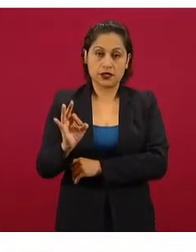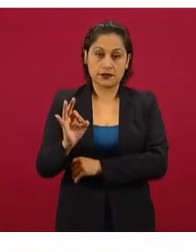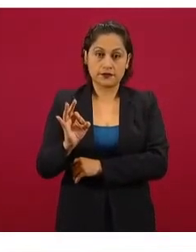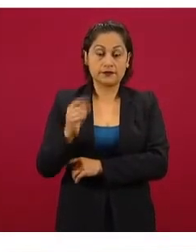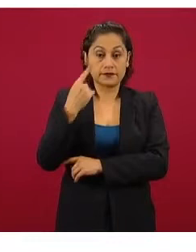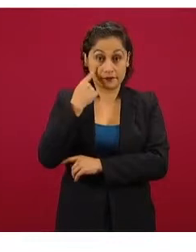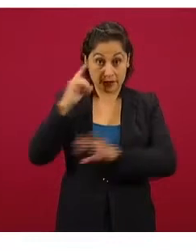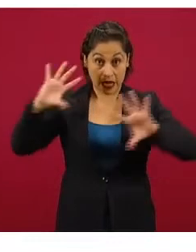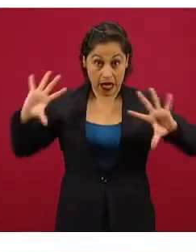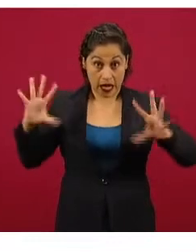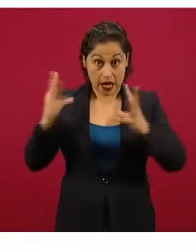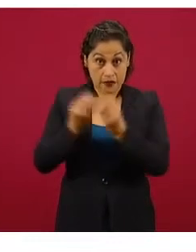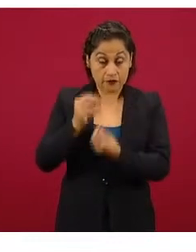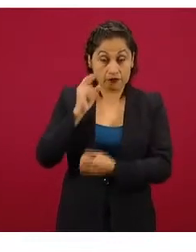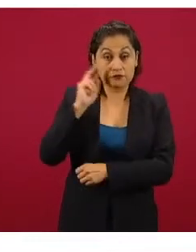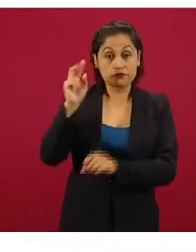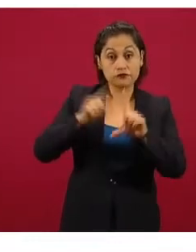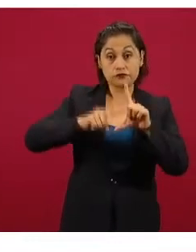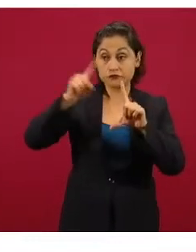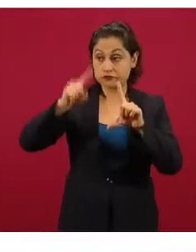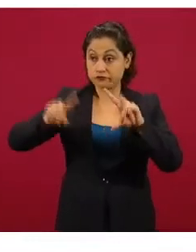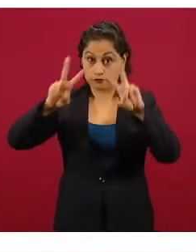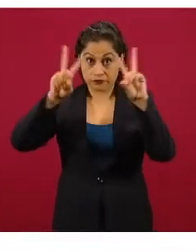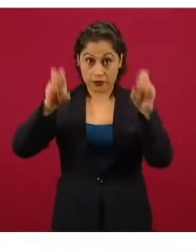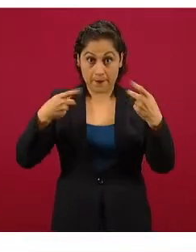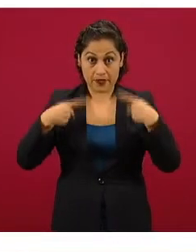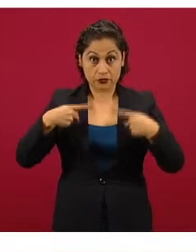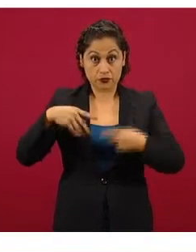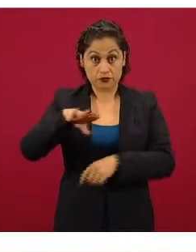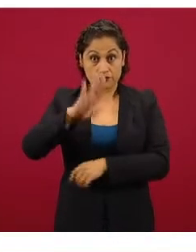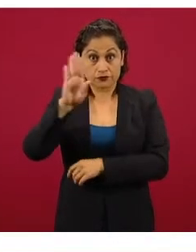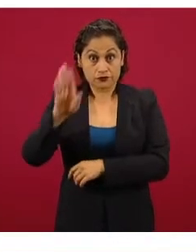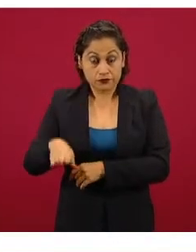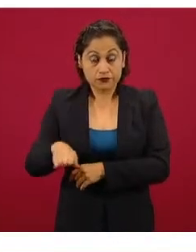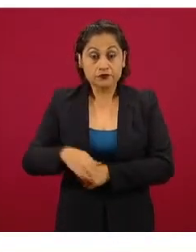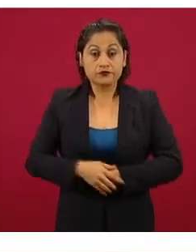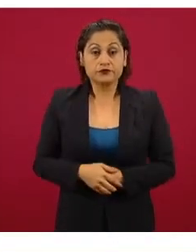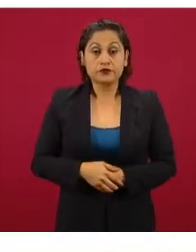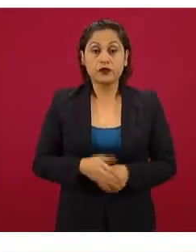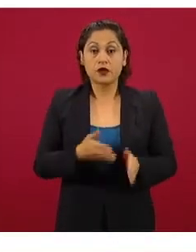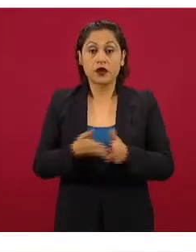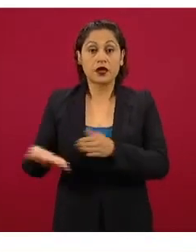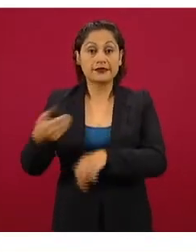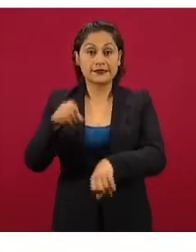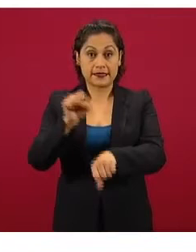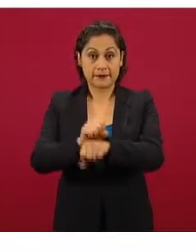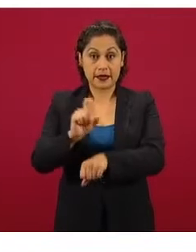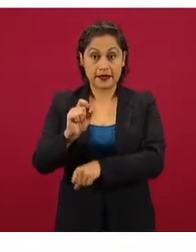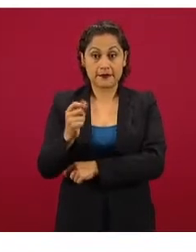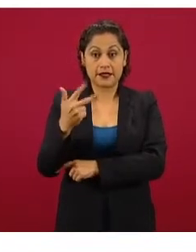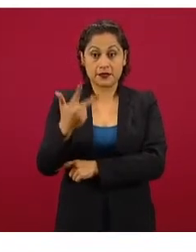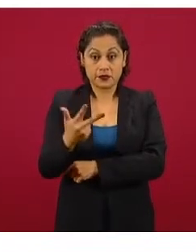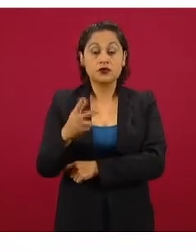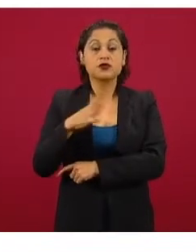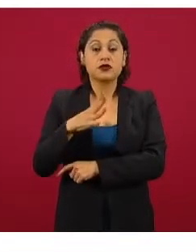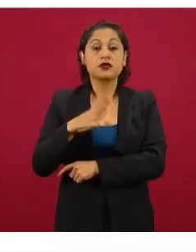vemos en conjunto, esta curva epidémica de mortalidad, llegamos en la semana 28 a tener